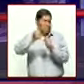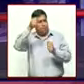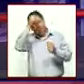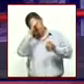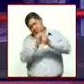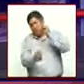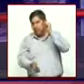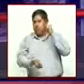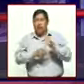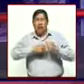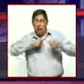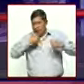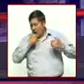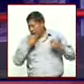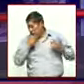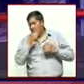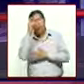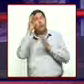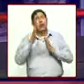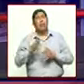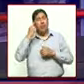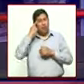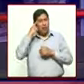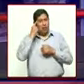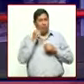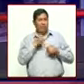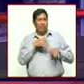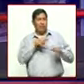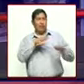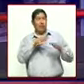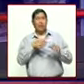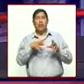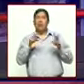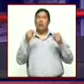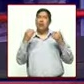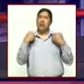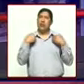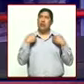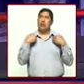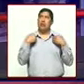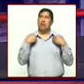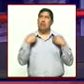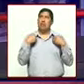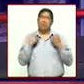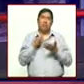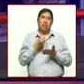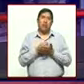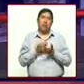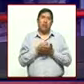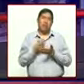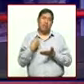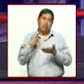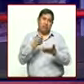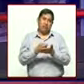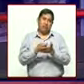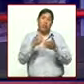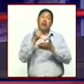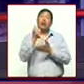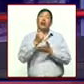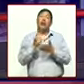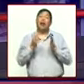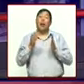nacionales, artistas bolivianos. Ellos se consideran como desvalorizados al no tener tal vez ese monto de inversión que tienen los